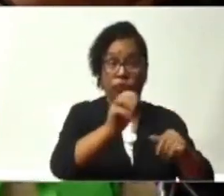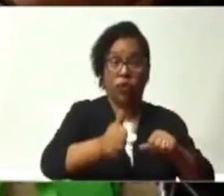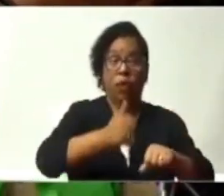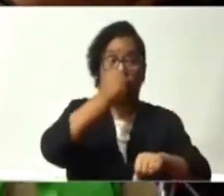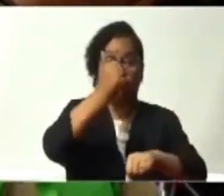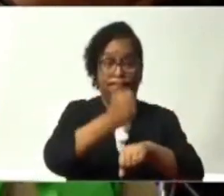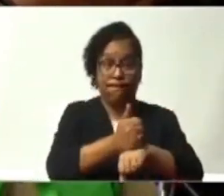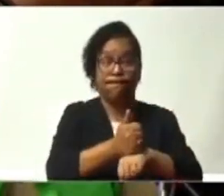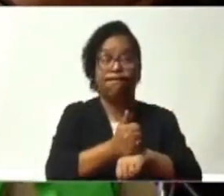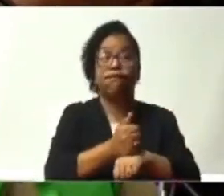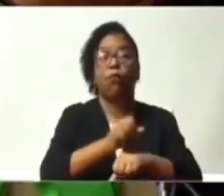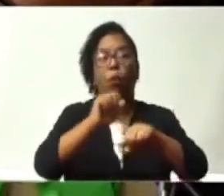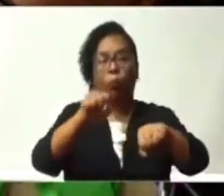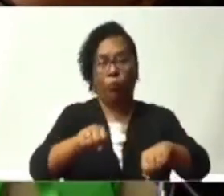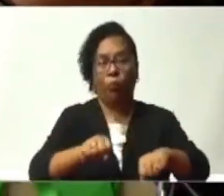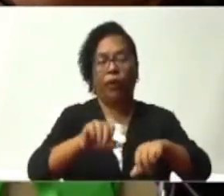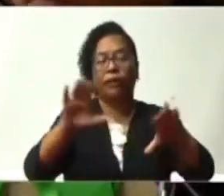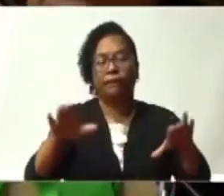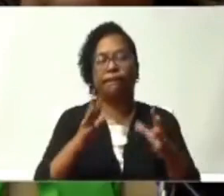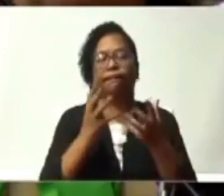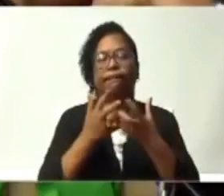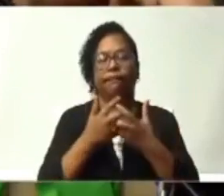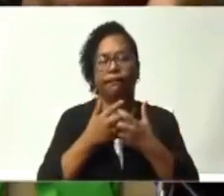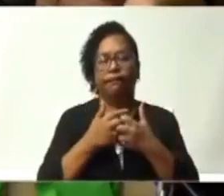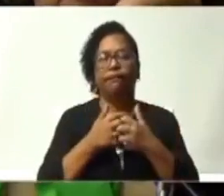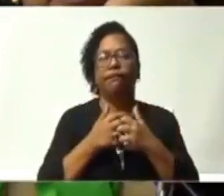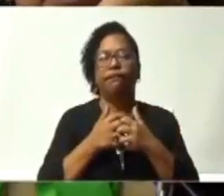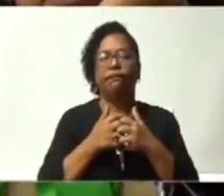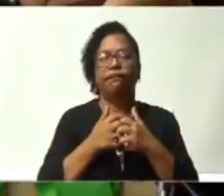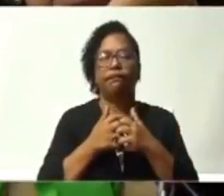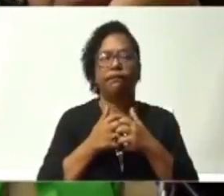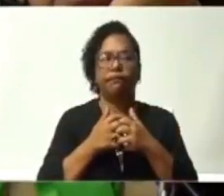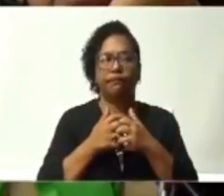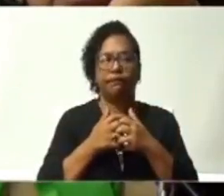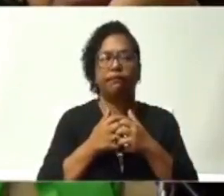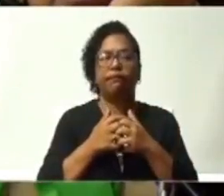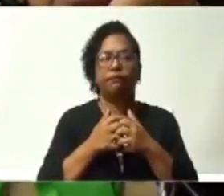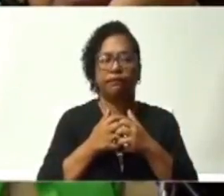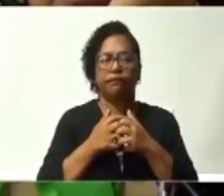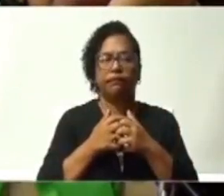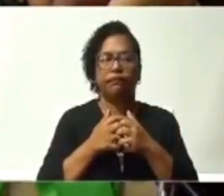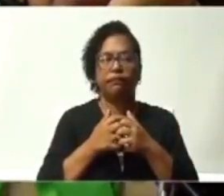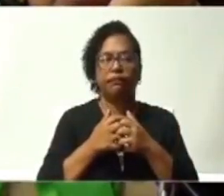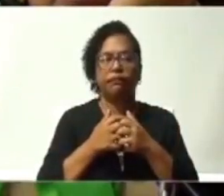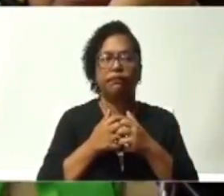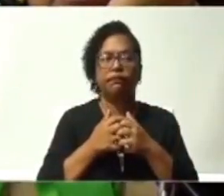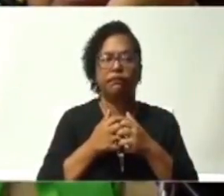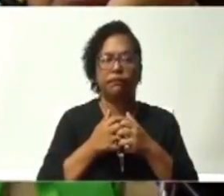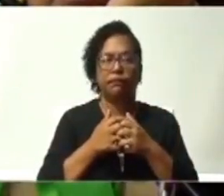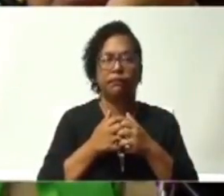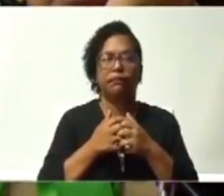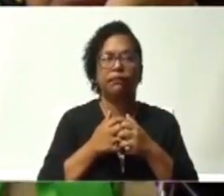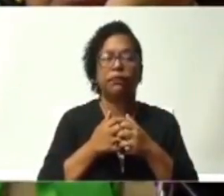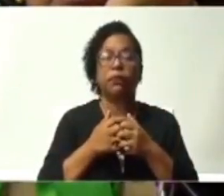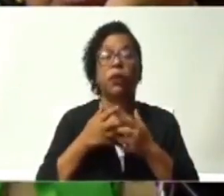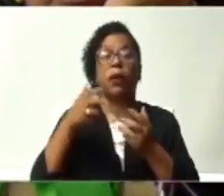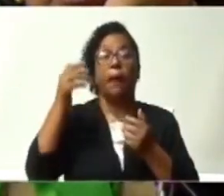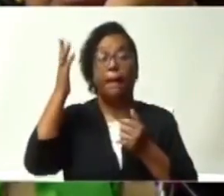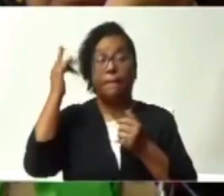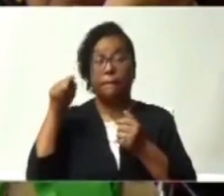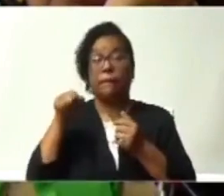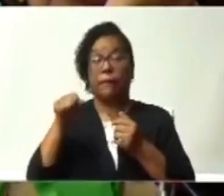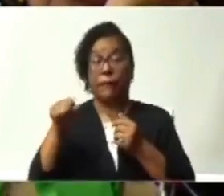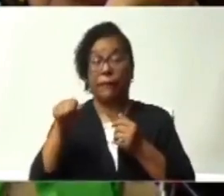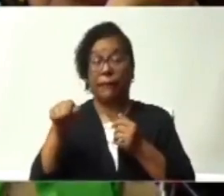humanos. Porque se está generando allí un cierto nivel de apetito de esta tierra que